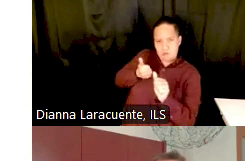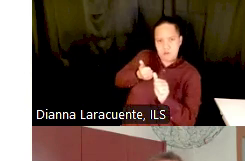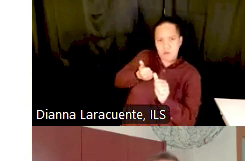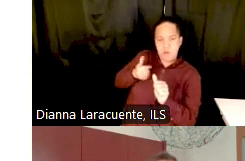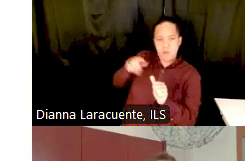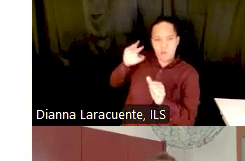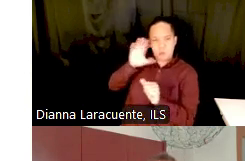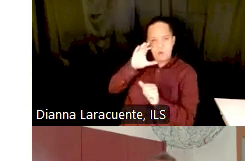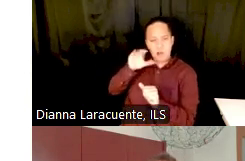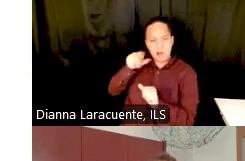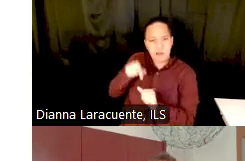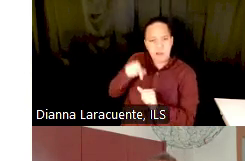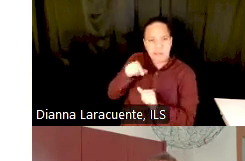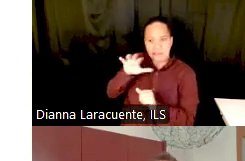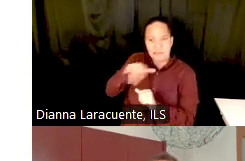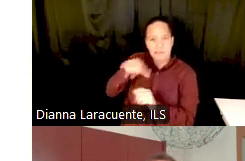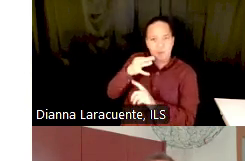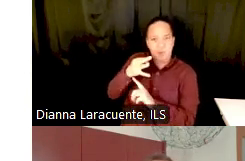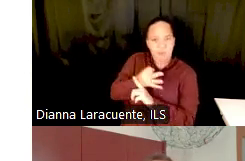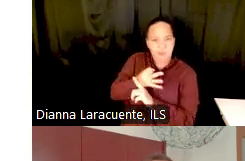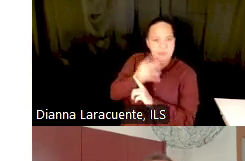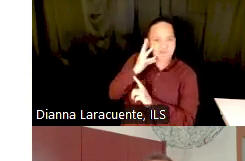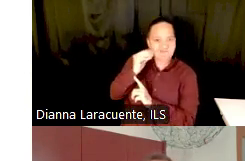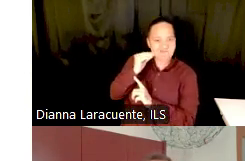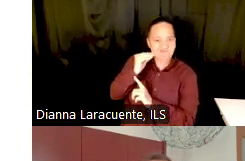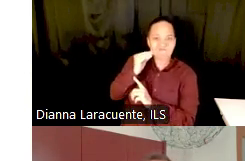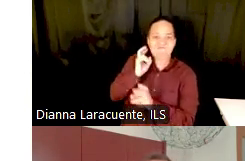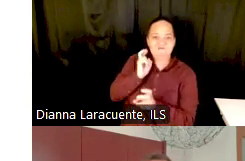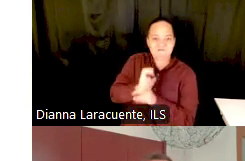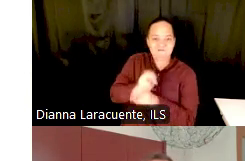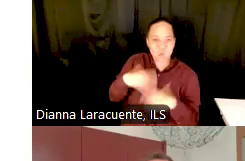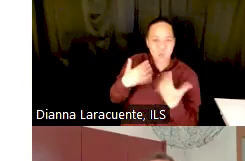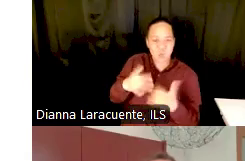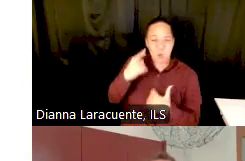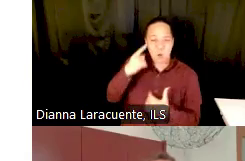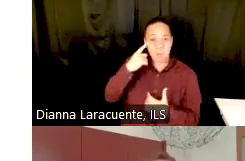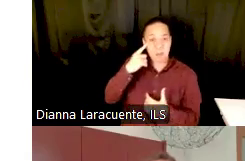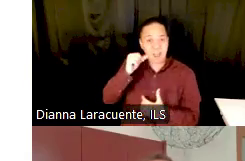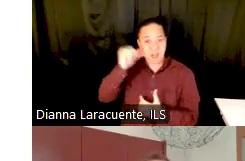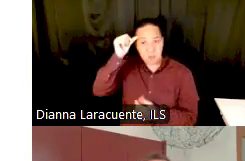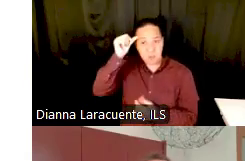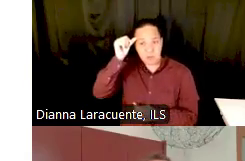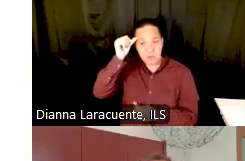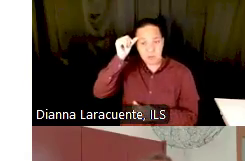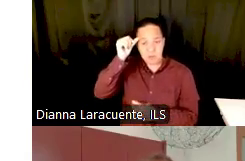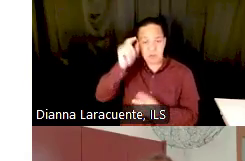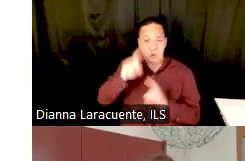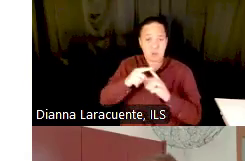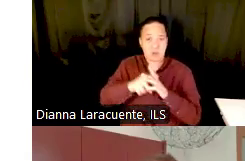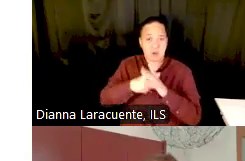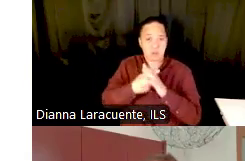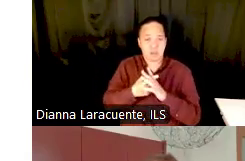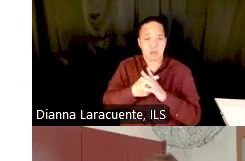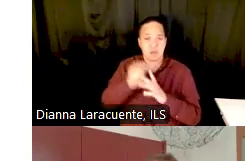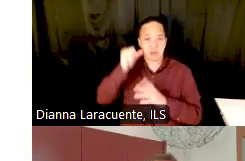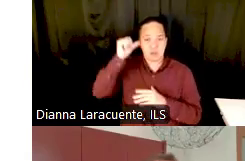meses viviendo esta experiencia. Y eso es fuerte, porque si uno piensa que un adulto, cuando empieza una depresión a las 2 semanas no